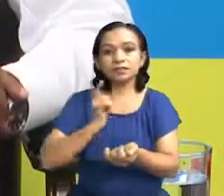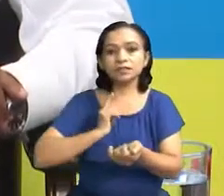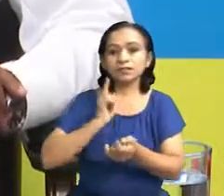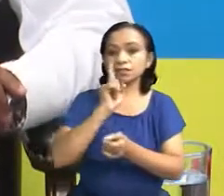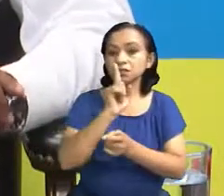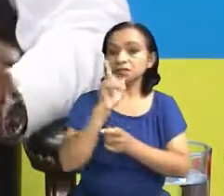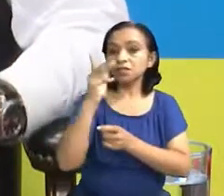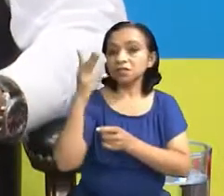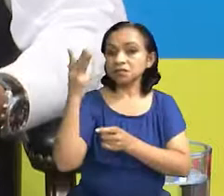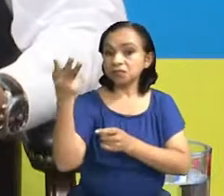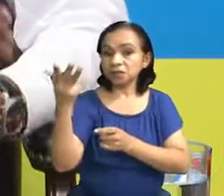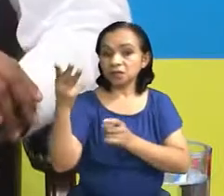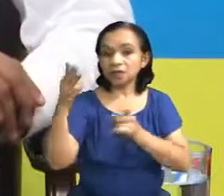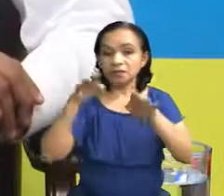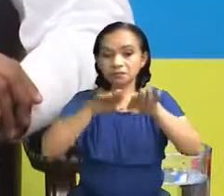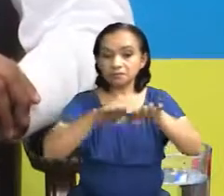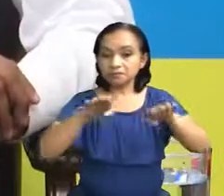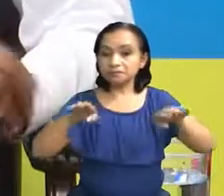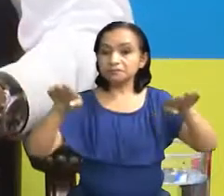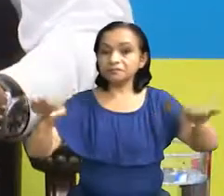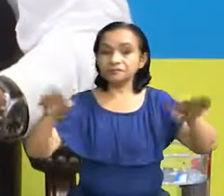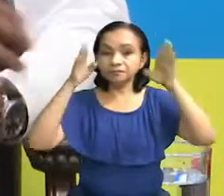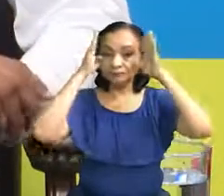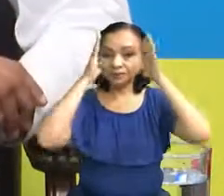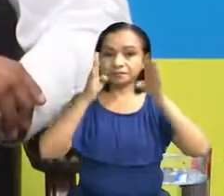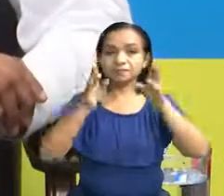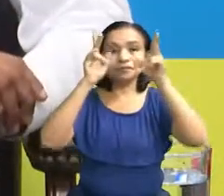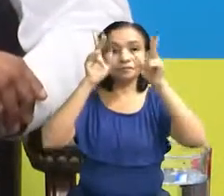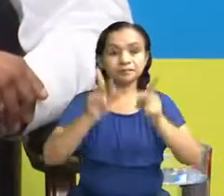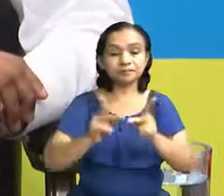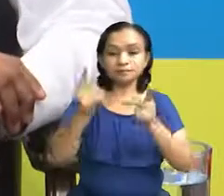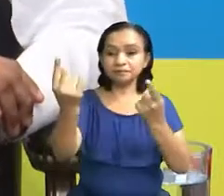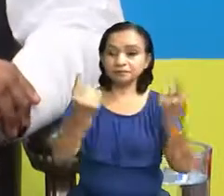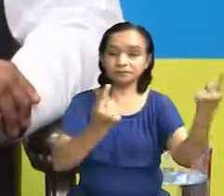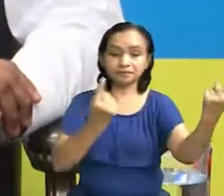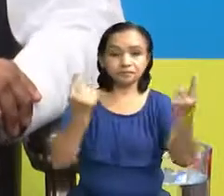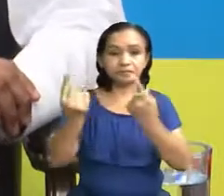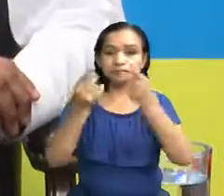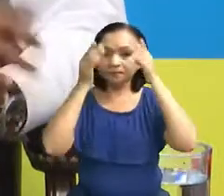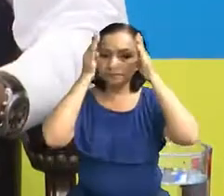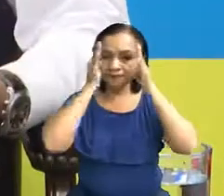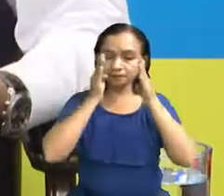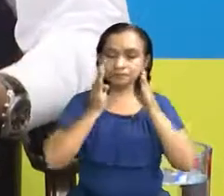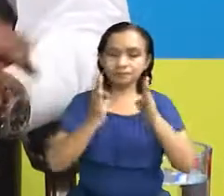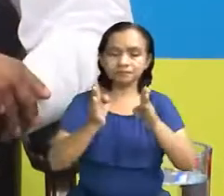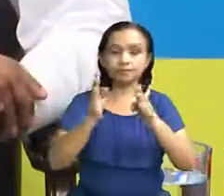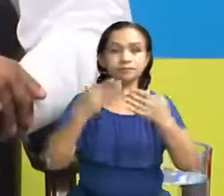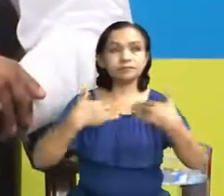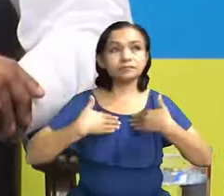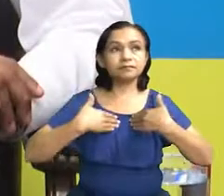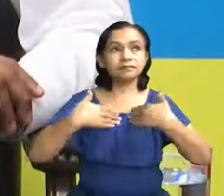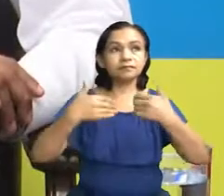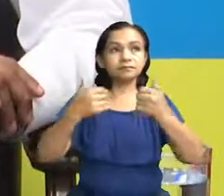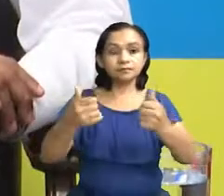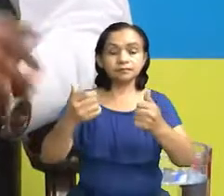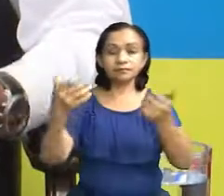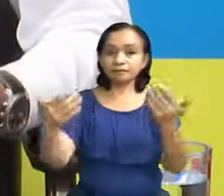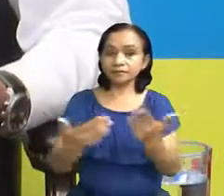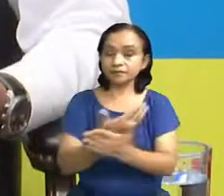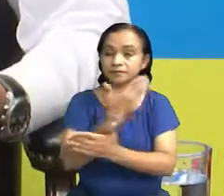19 camillas para la atención de las personas que lleguen a solicitar la atención de salud en esta